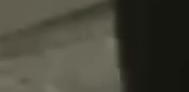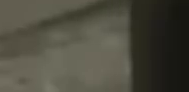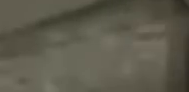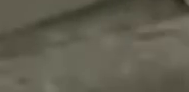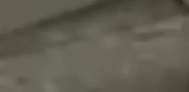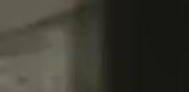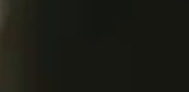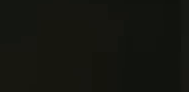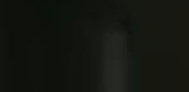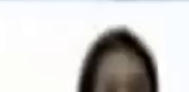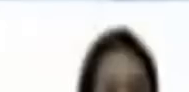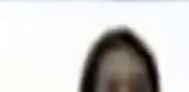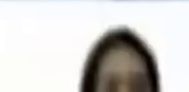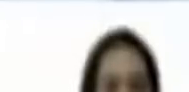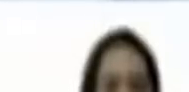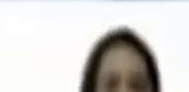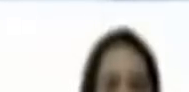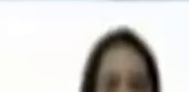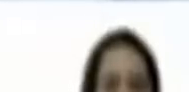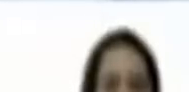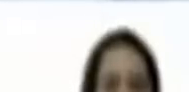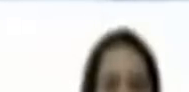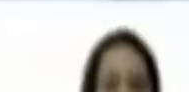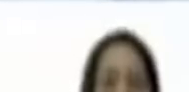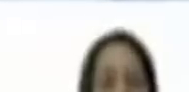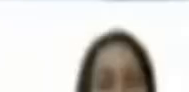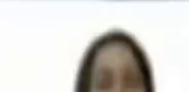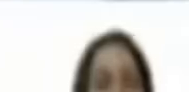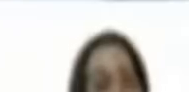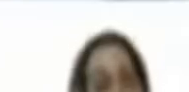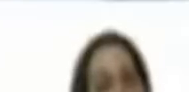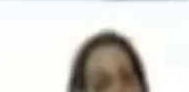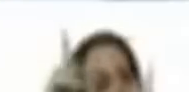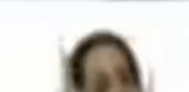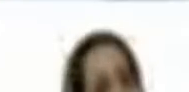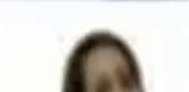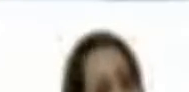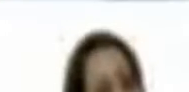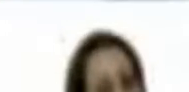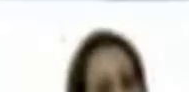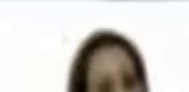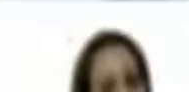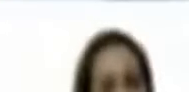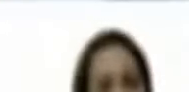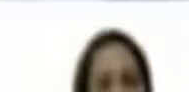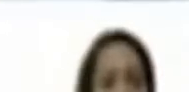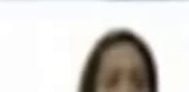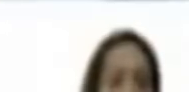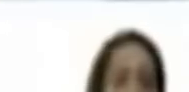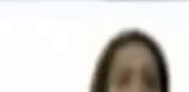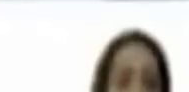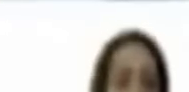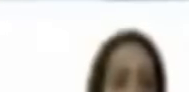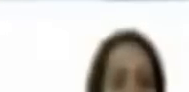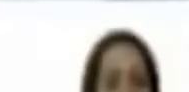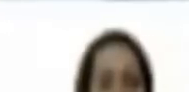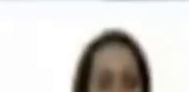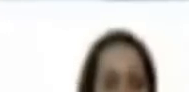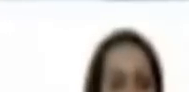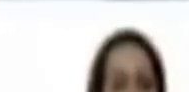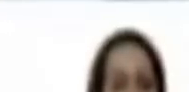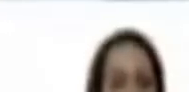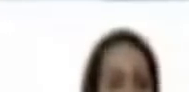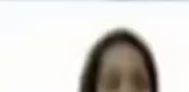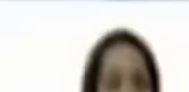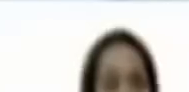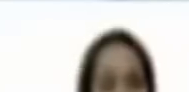seguir así ayudando a Venezuela Vamos a hacer todo lo necesario para que Nicolás Maduro entre al diálogo y muchos saben perfectamente que Gustavo Petro presidente de Colombia estaría negociando con